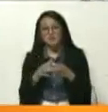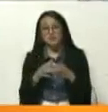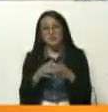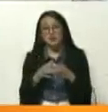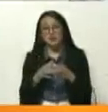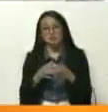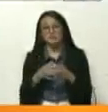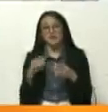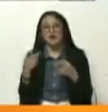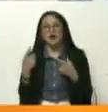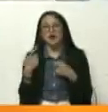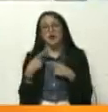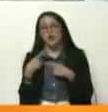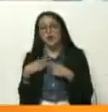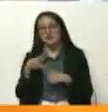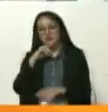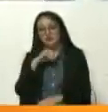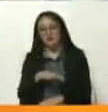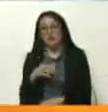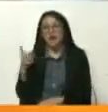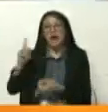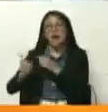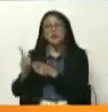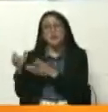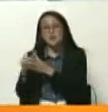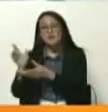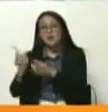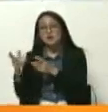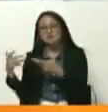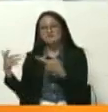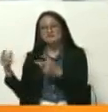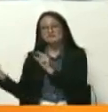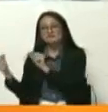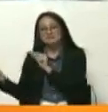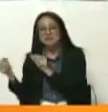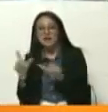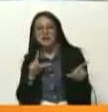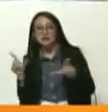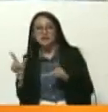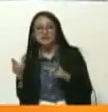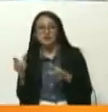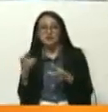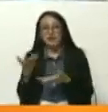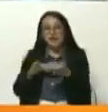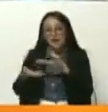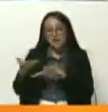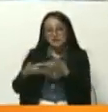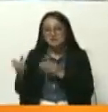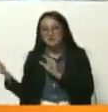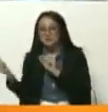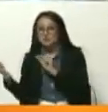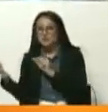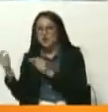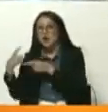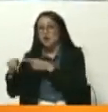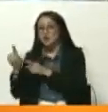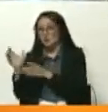historia. Unos ya negociaron, se metieron en un esquema de negociación que pudo ser